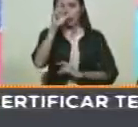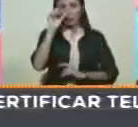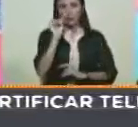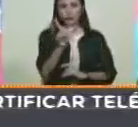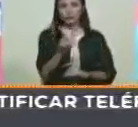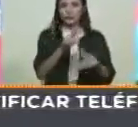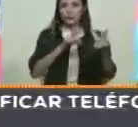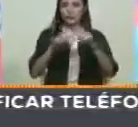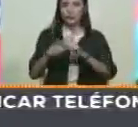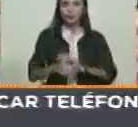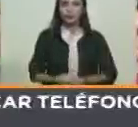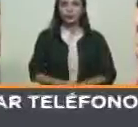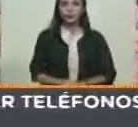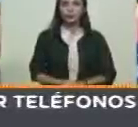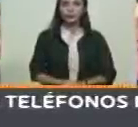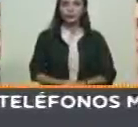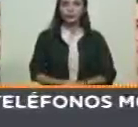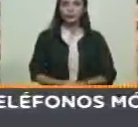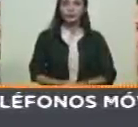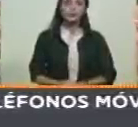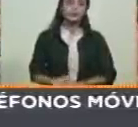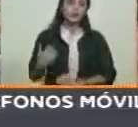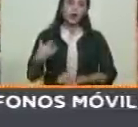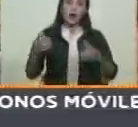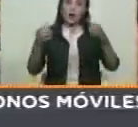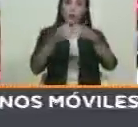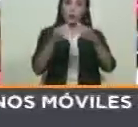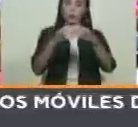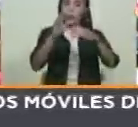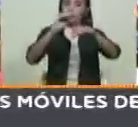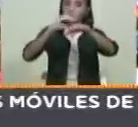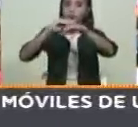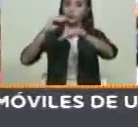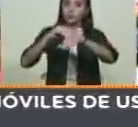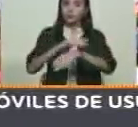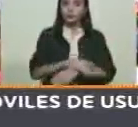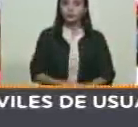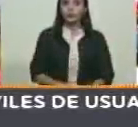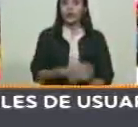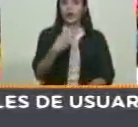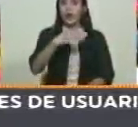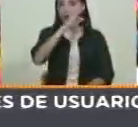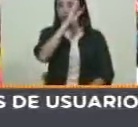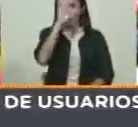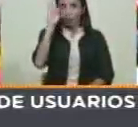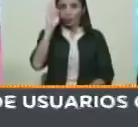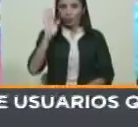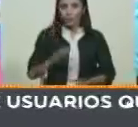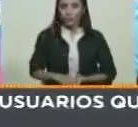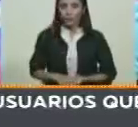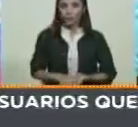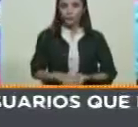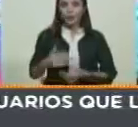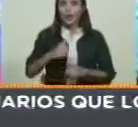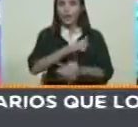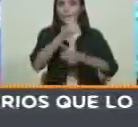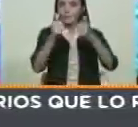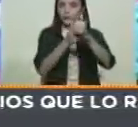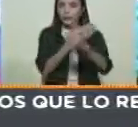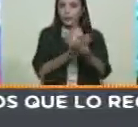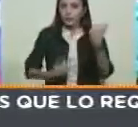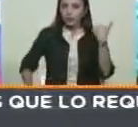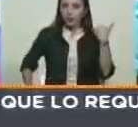atención atención diosdado cabello primer vice-presidente atención dirección